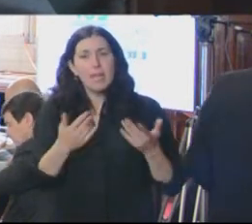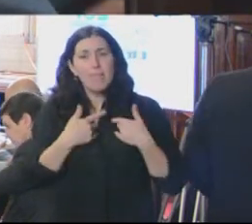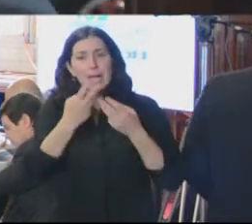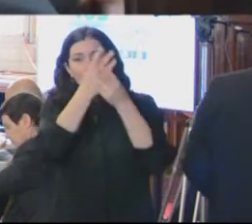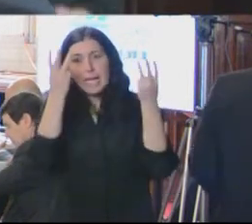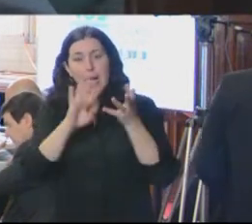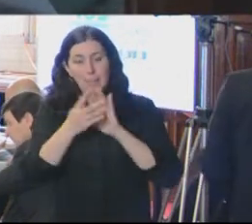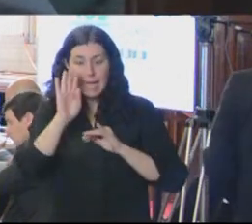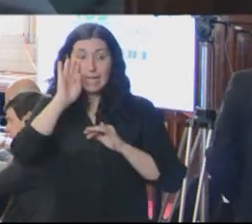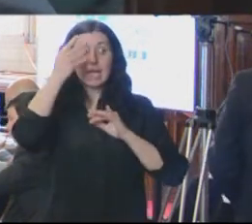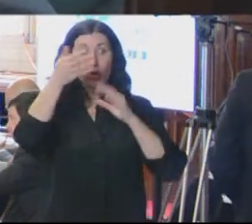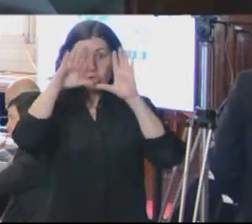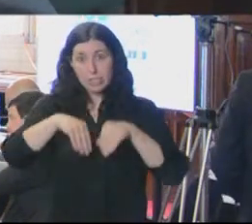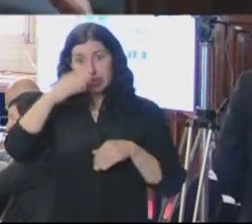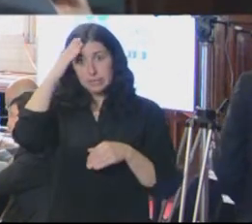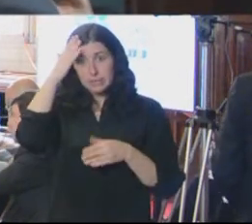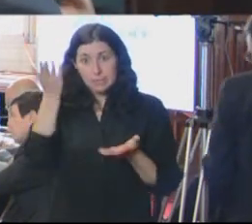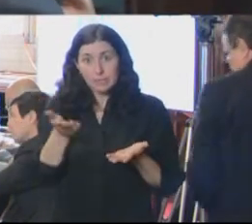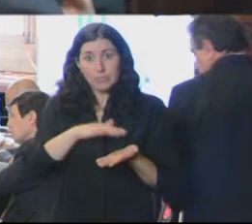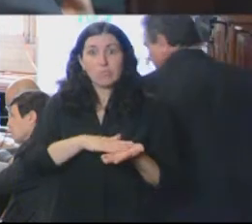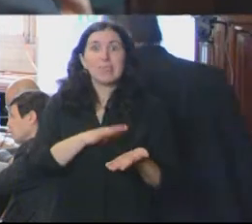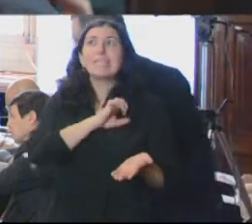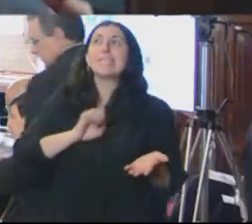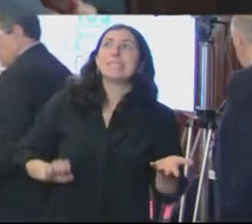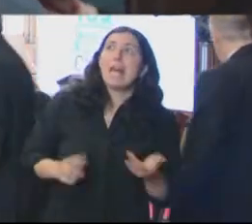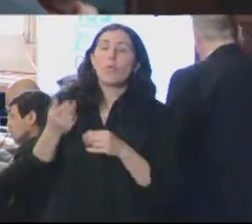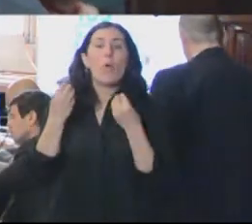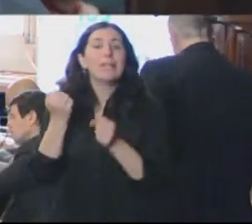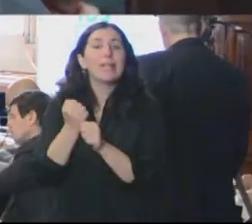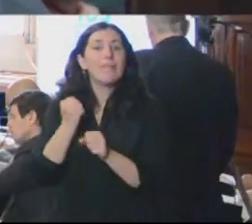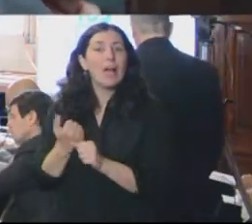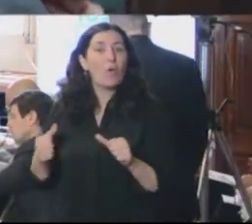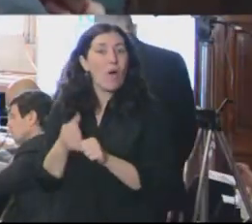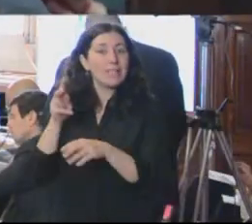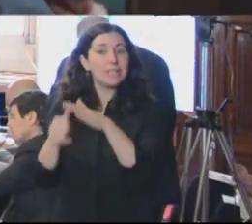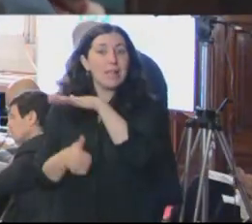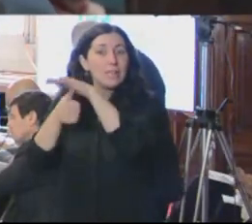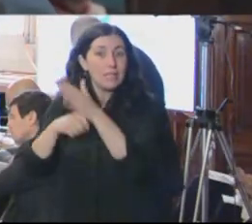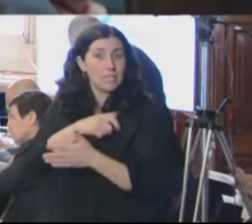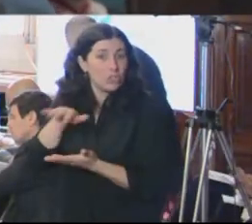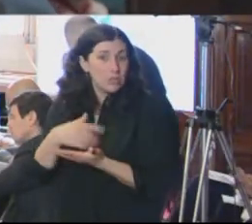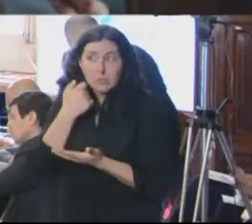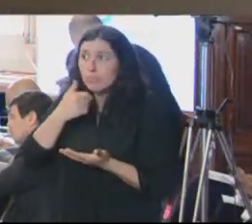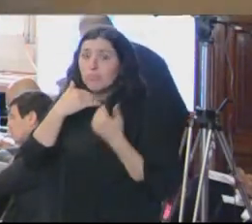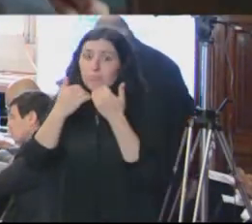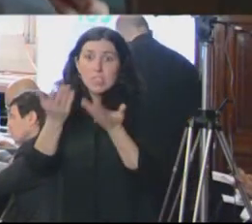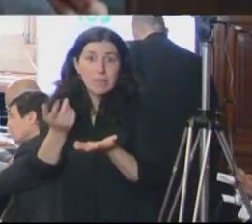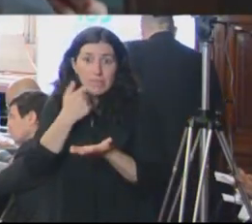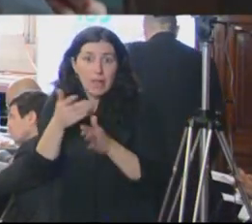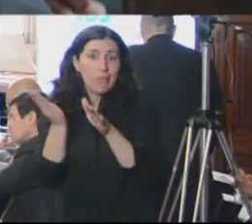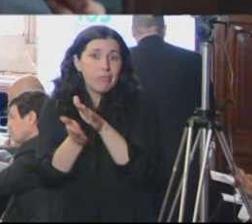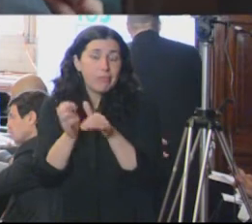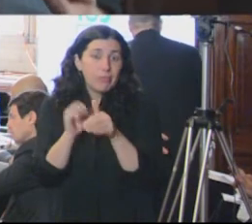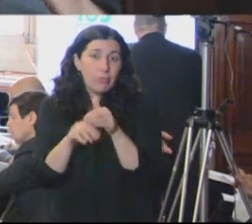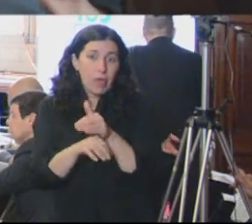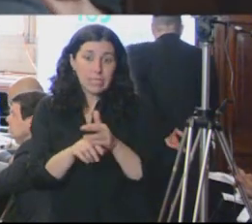el reconocimiento de esta de la defensa del trabajo de estos líderes sociales. Y por último, el sistema de protección, ¿sí?, encabeza la Unidad